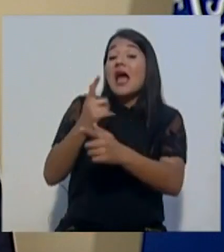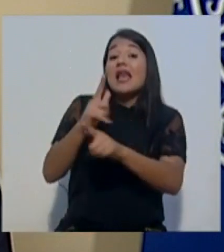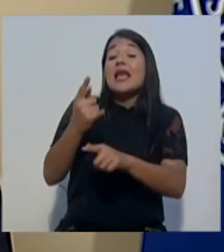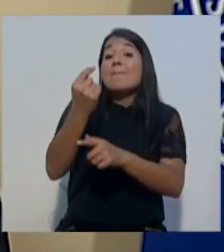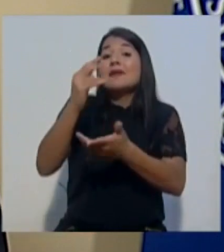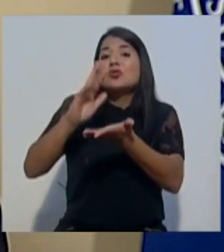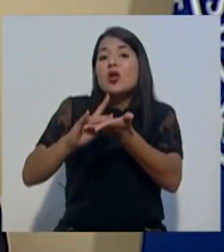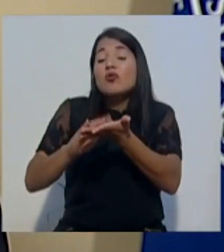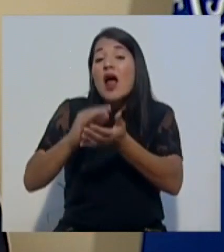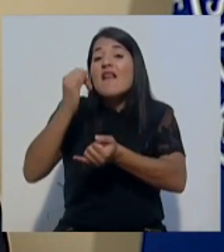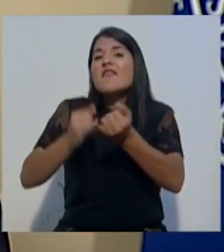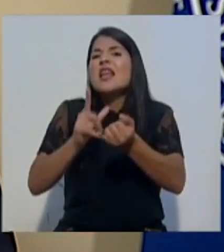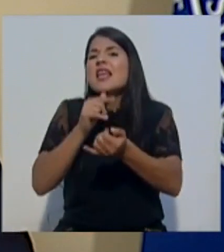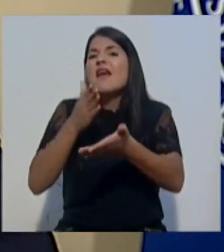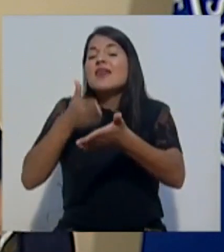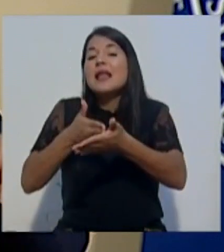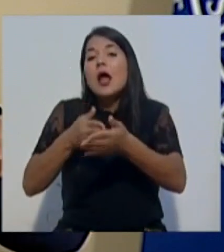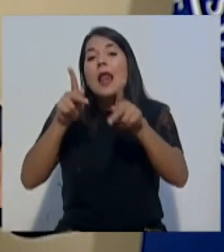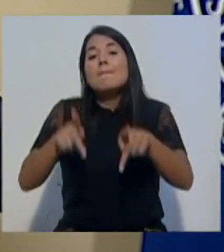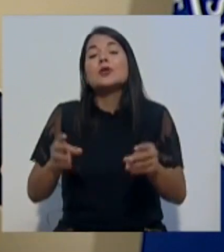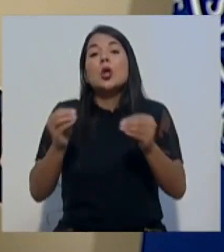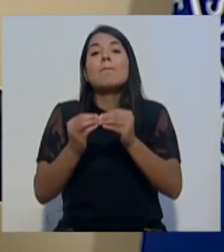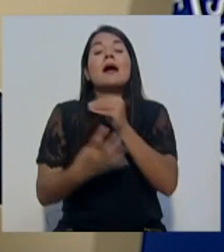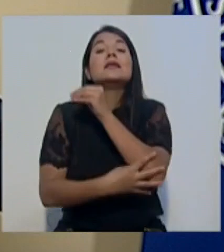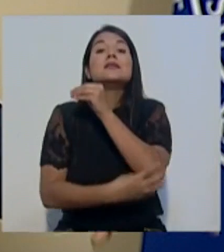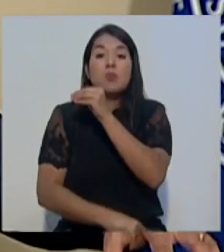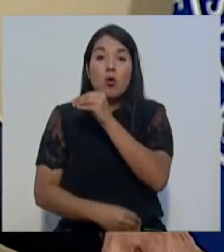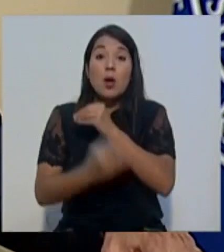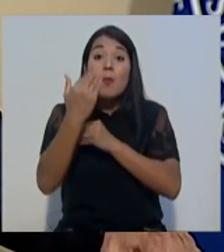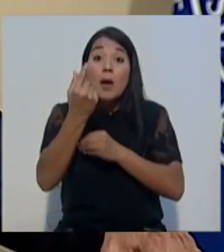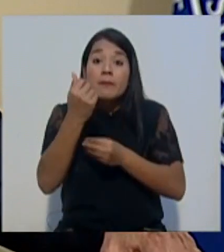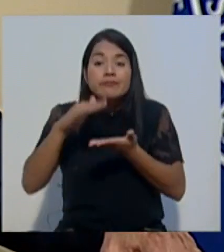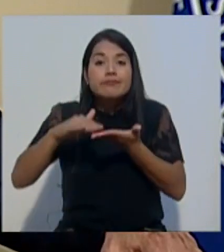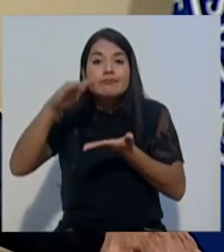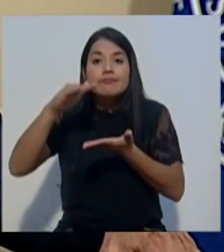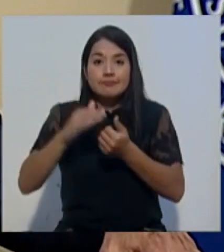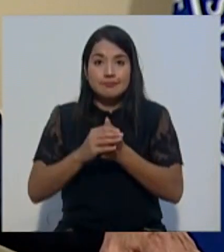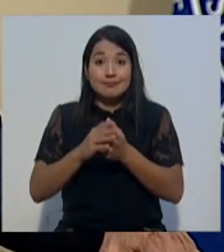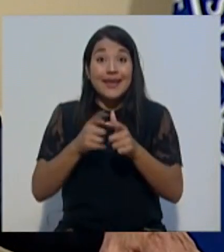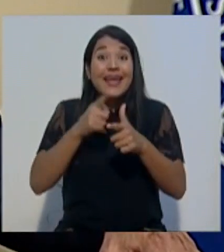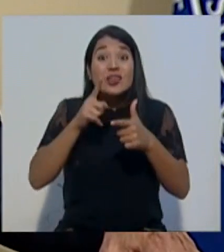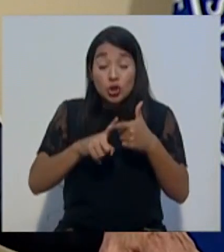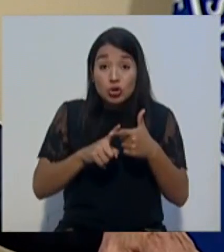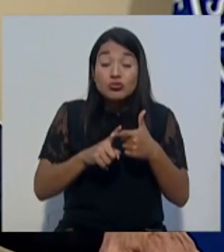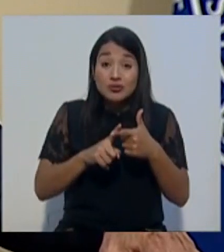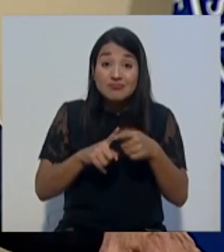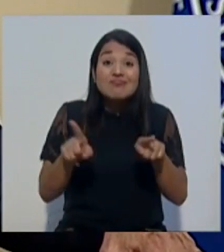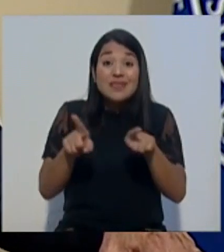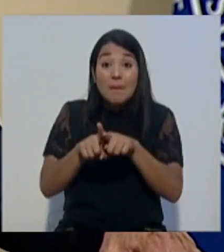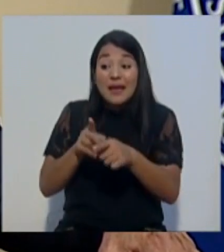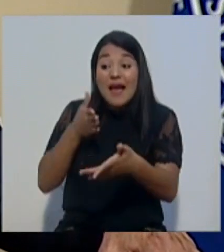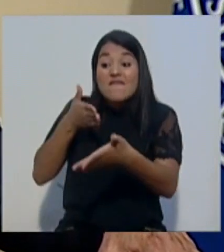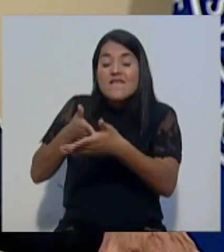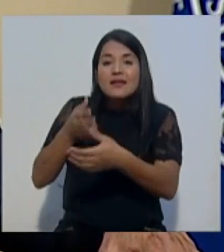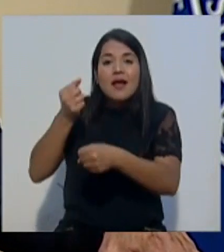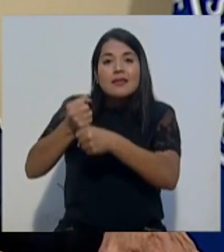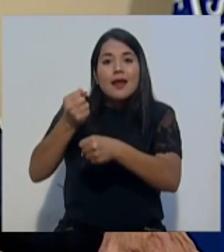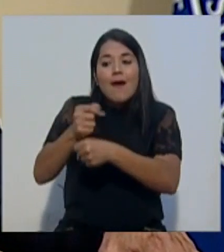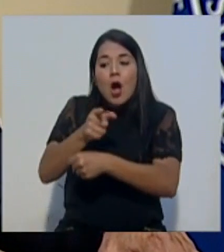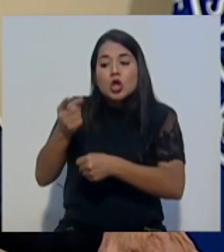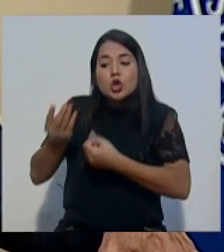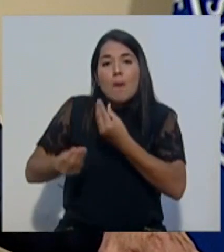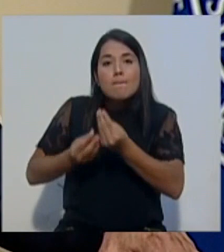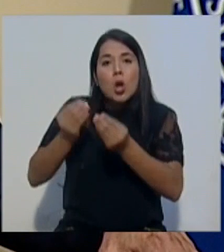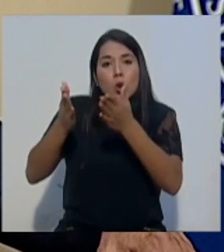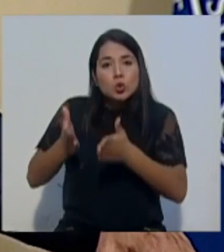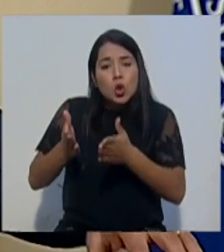Hacer eso sin más va a destruir el empleo de los productores, sobre todo los más pobres y pequeños del